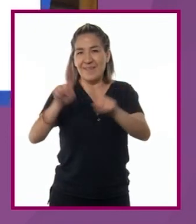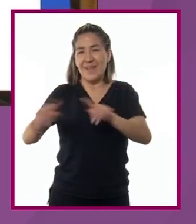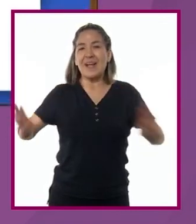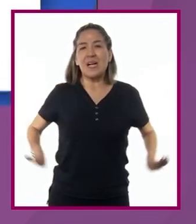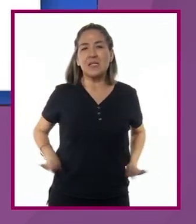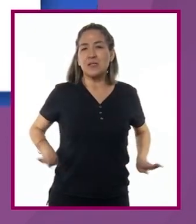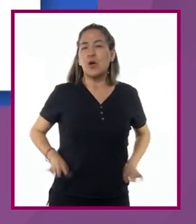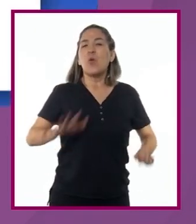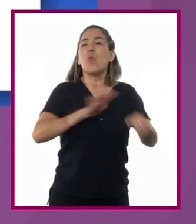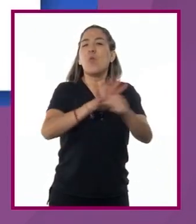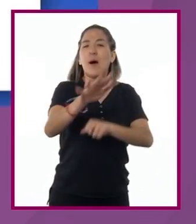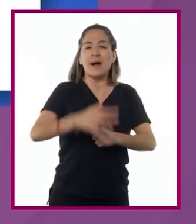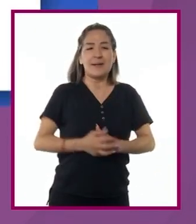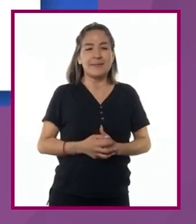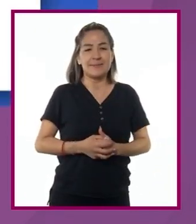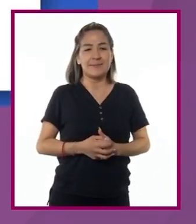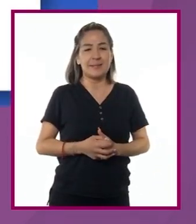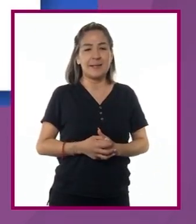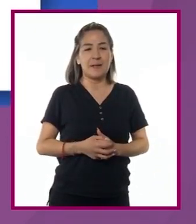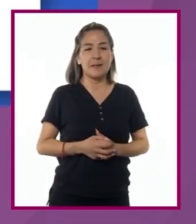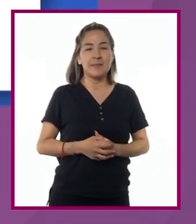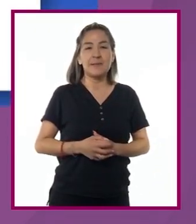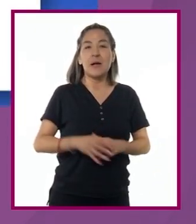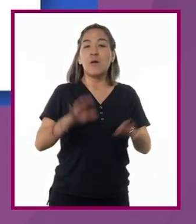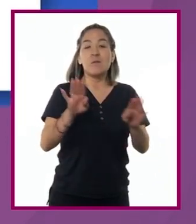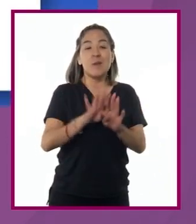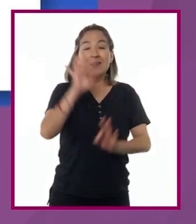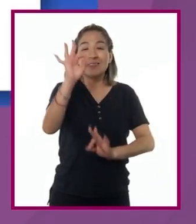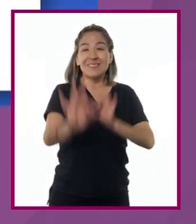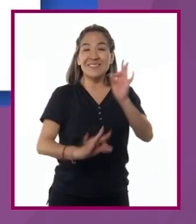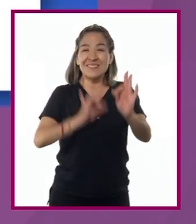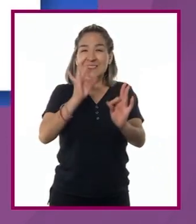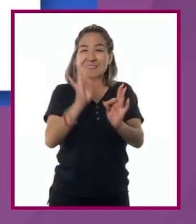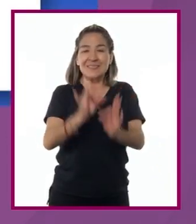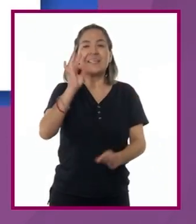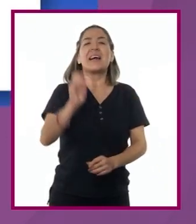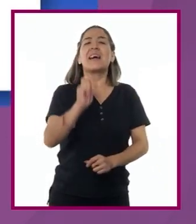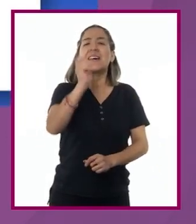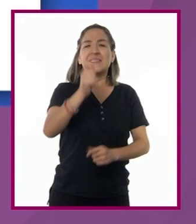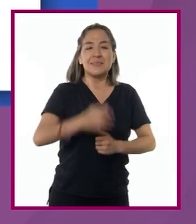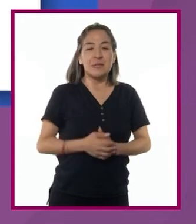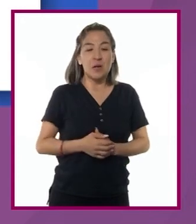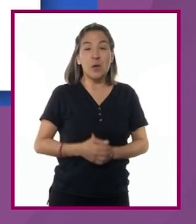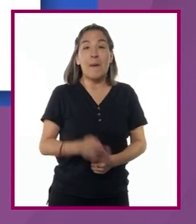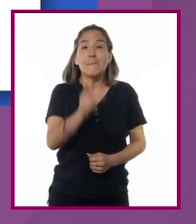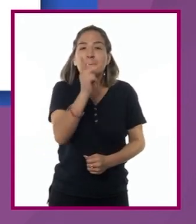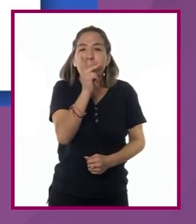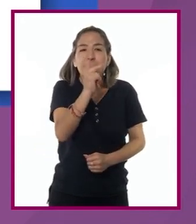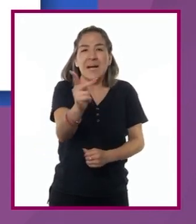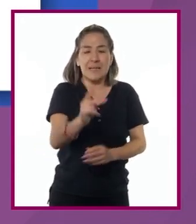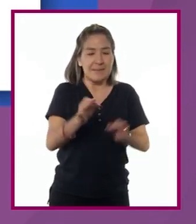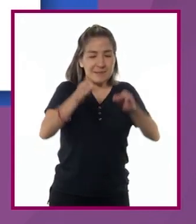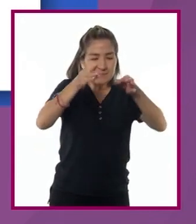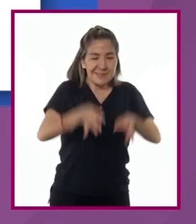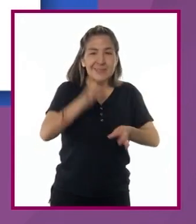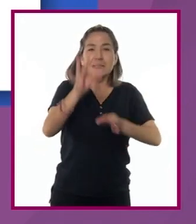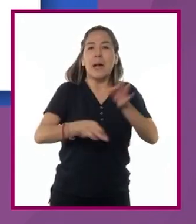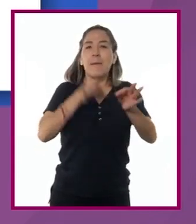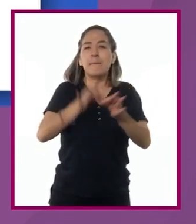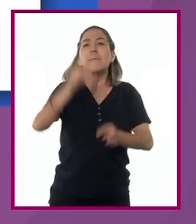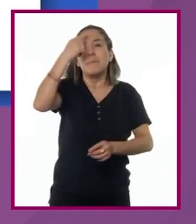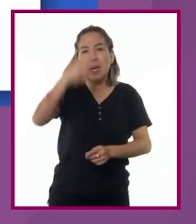encuentran La precisión, que consiste en usar palabras precisas para una